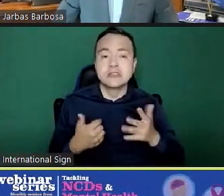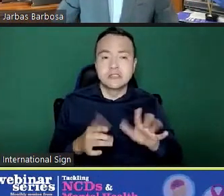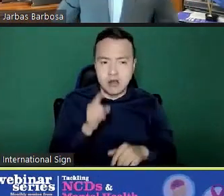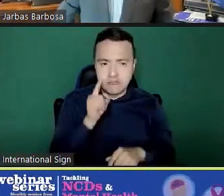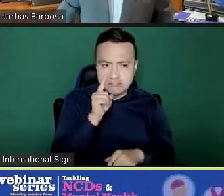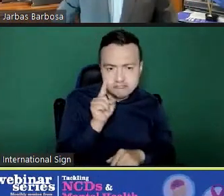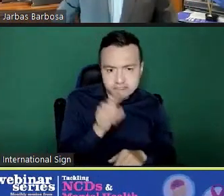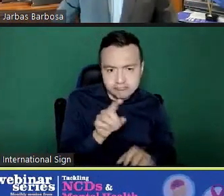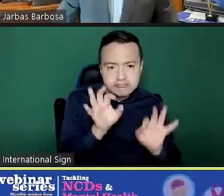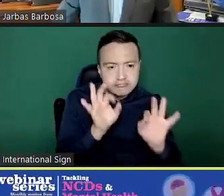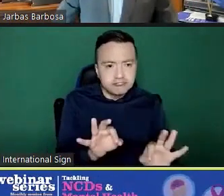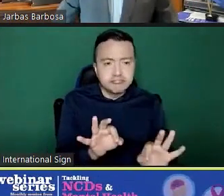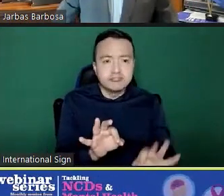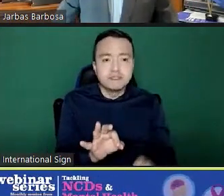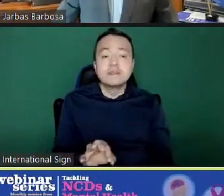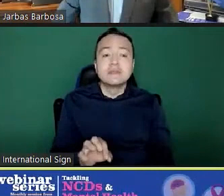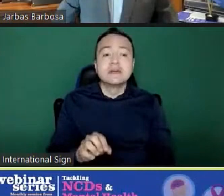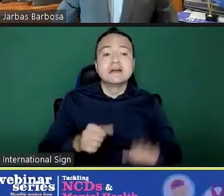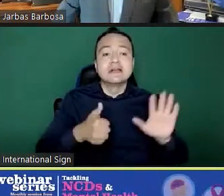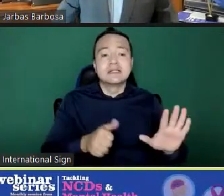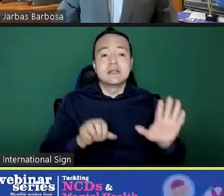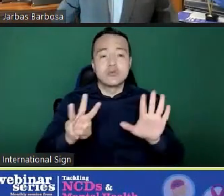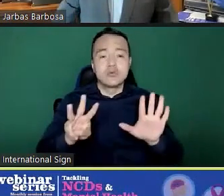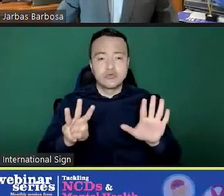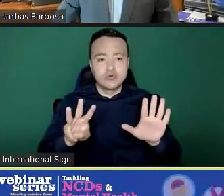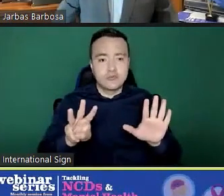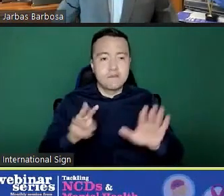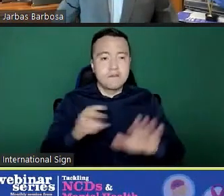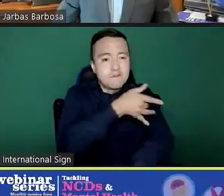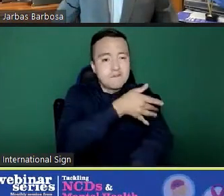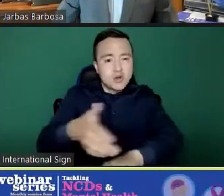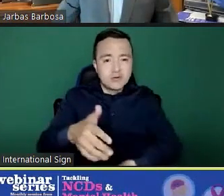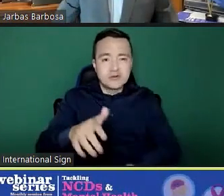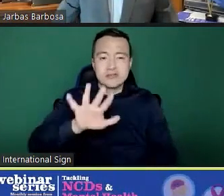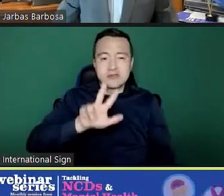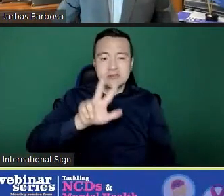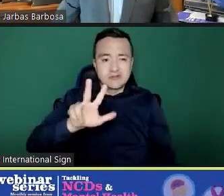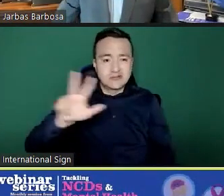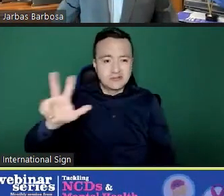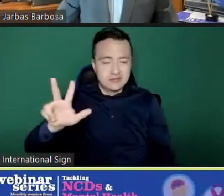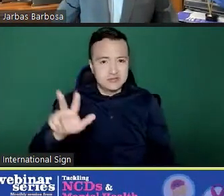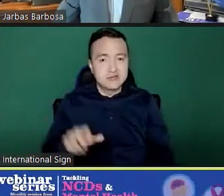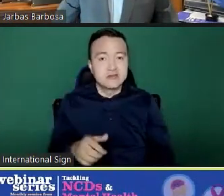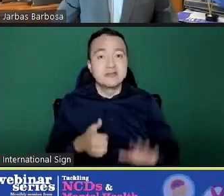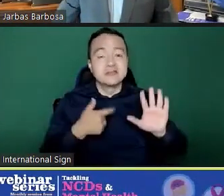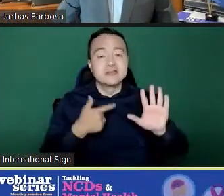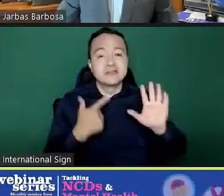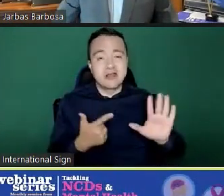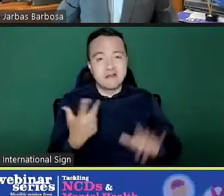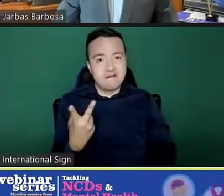1,7 millones de muertes, o 48% de las muertes mundiales han ocurrido aquí en la región de las Américas.